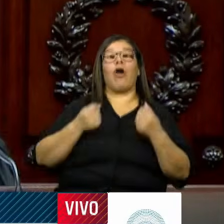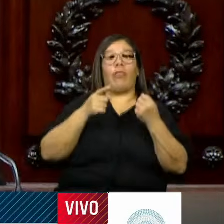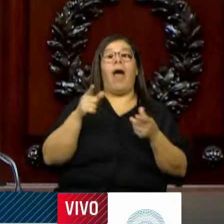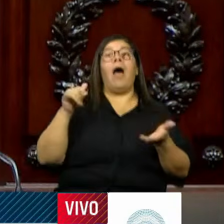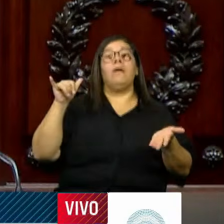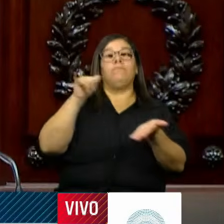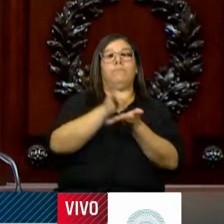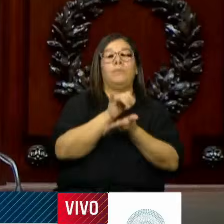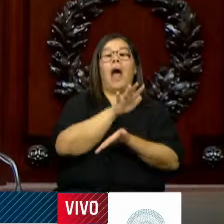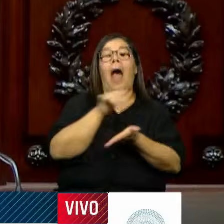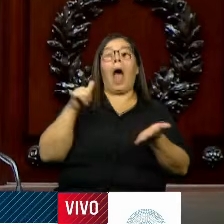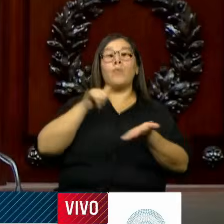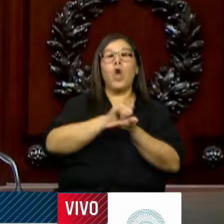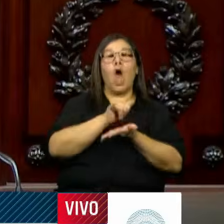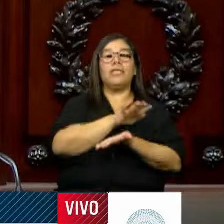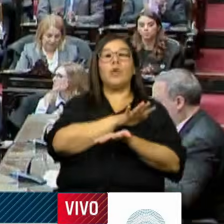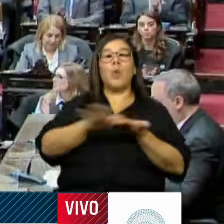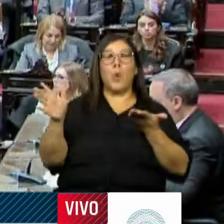contribuyentes.